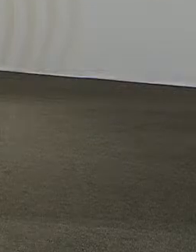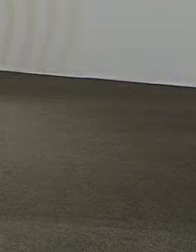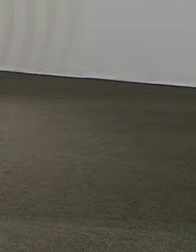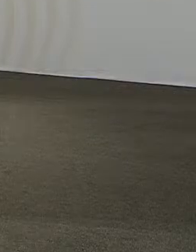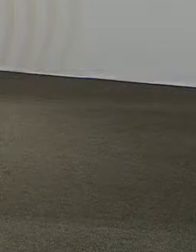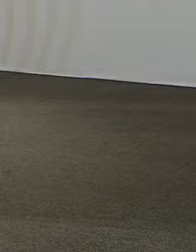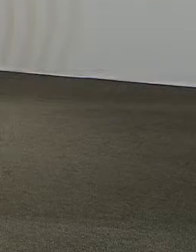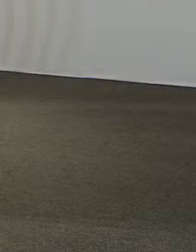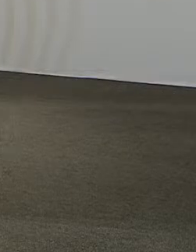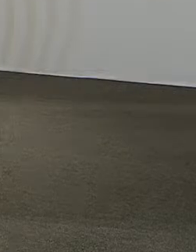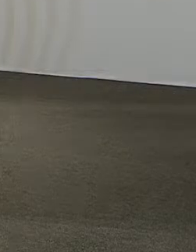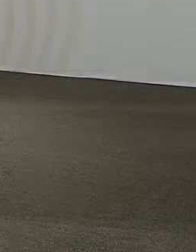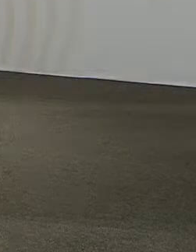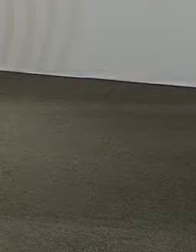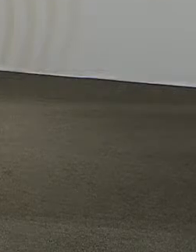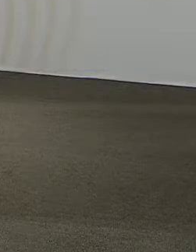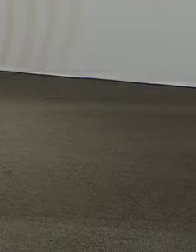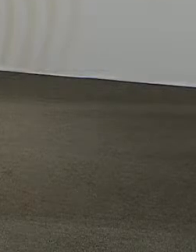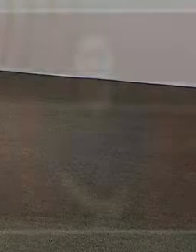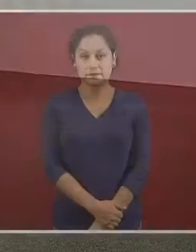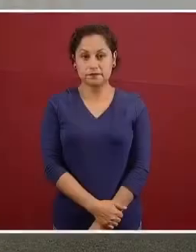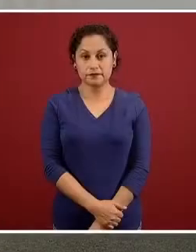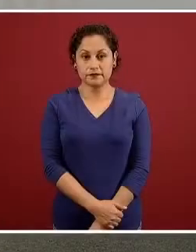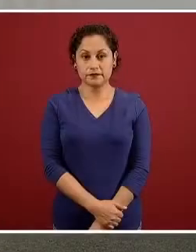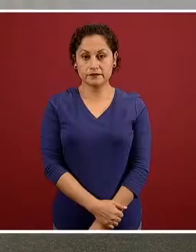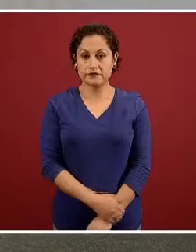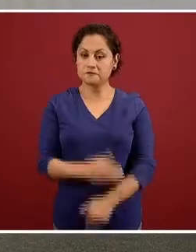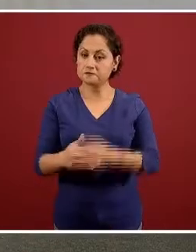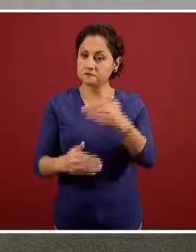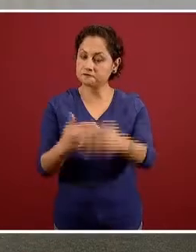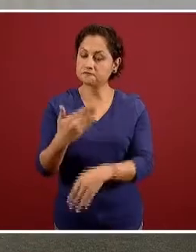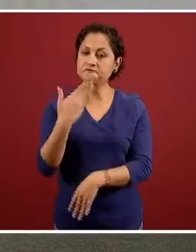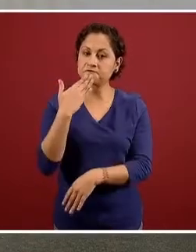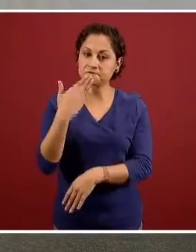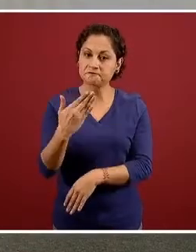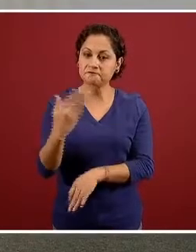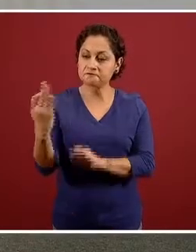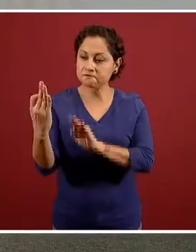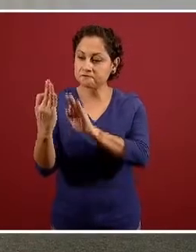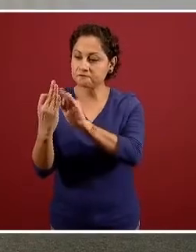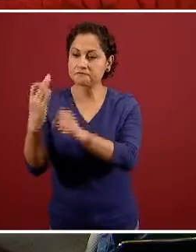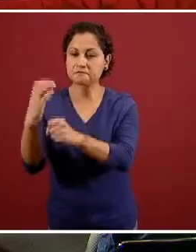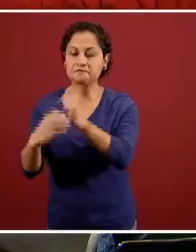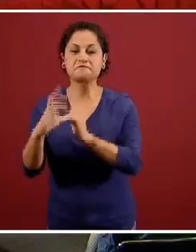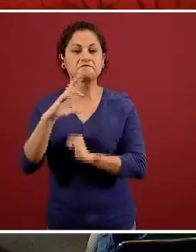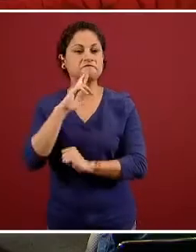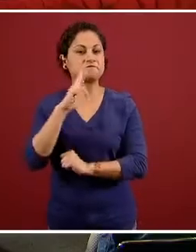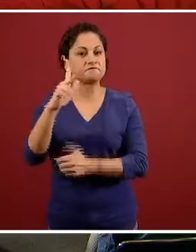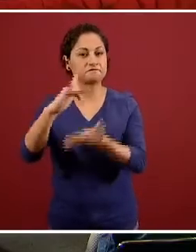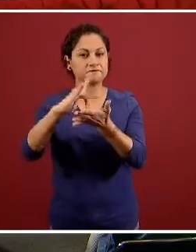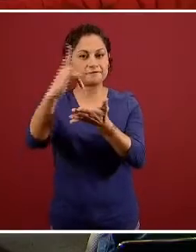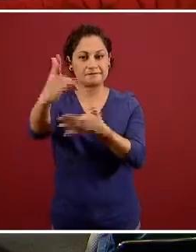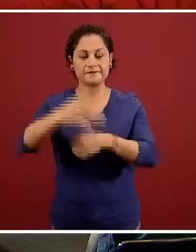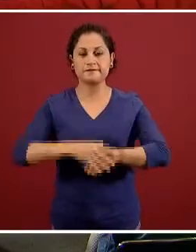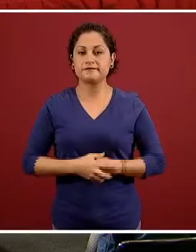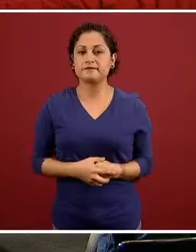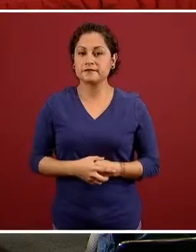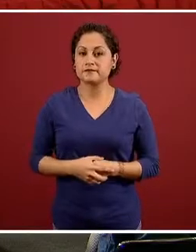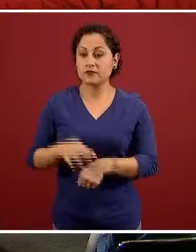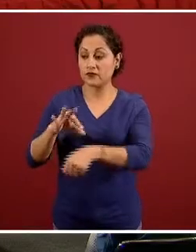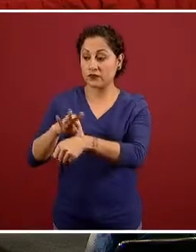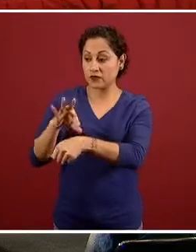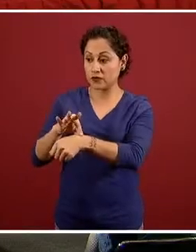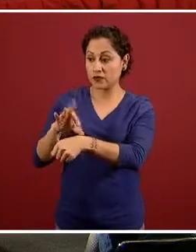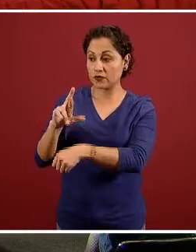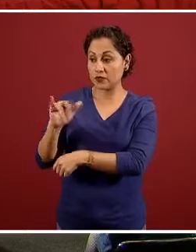Vamos bien y vamos a terminar mejor. Muchas gracias. Muchas gracias, doctor Ricardo Cortés. Abrimos